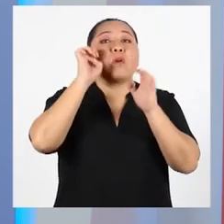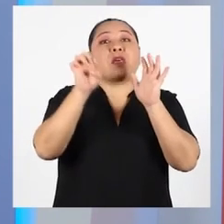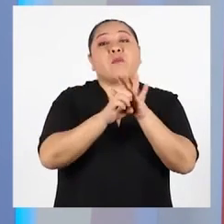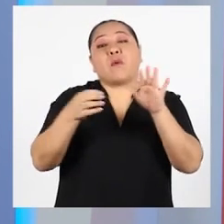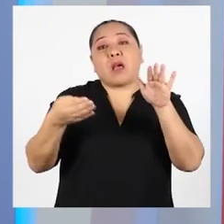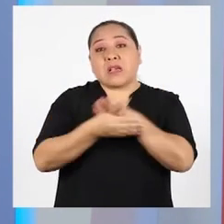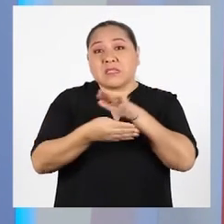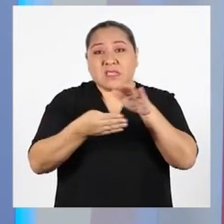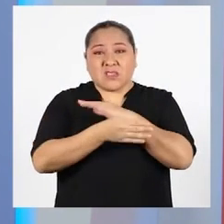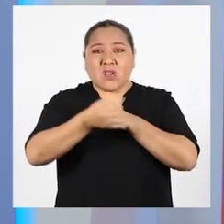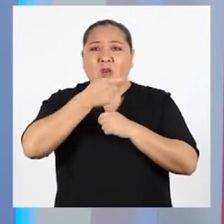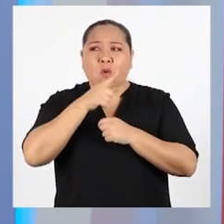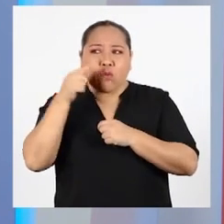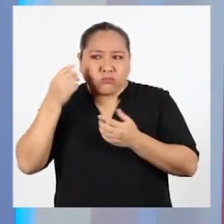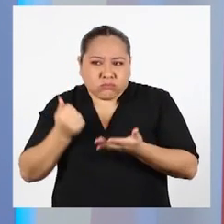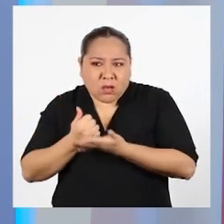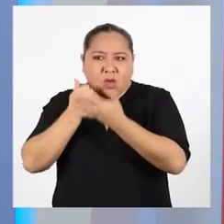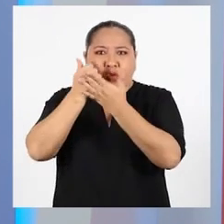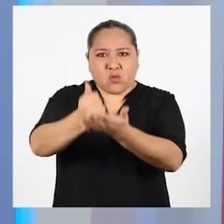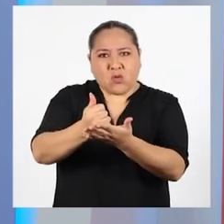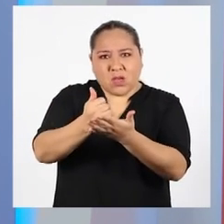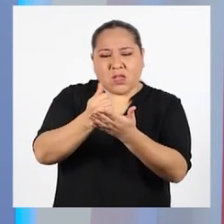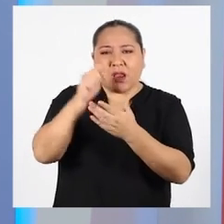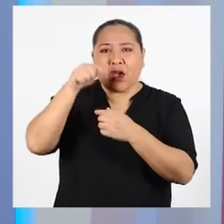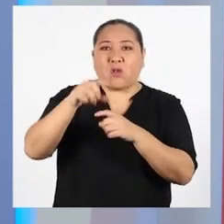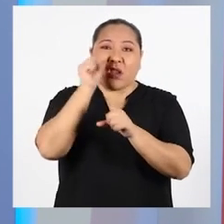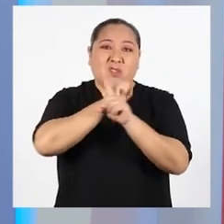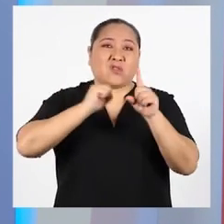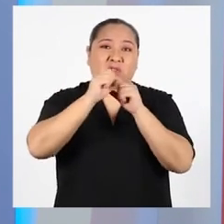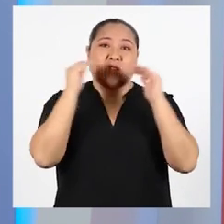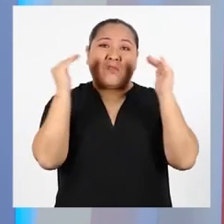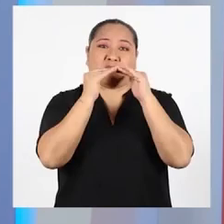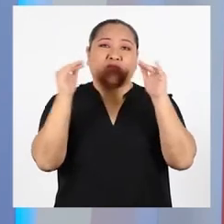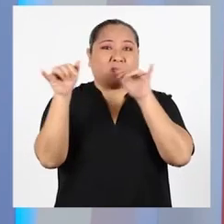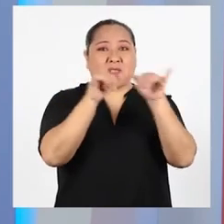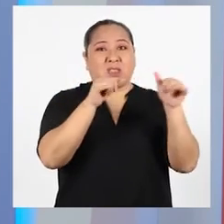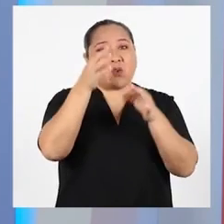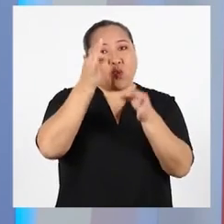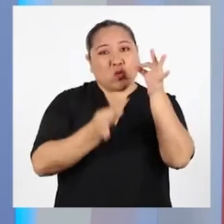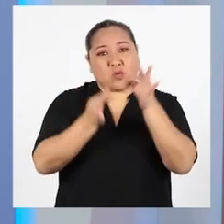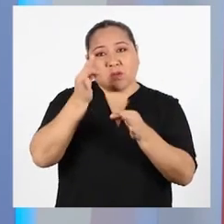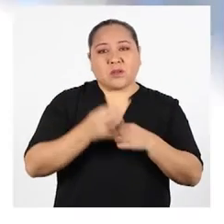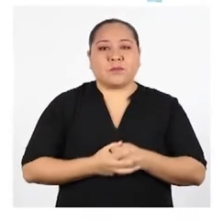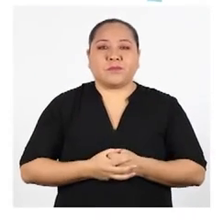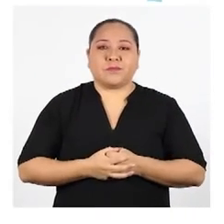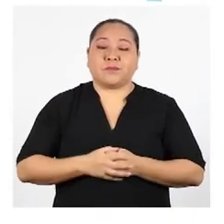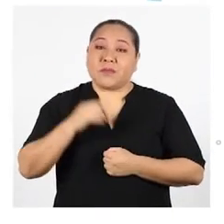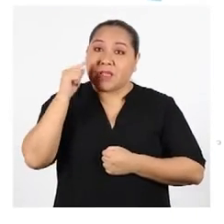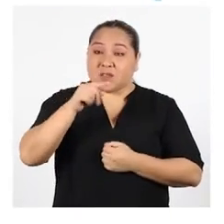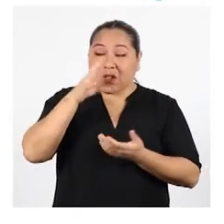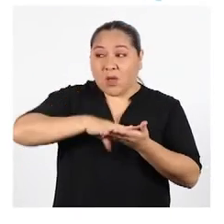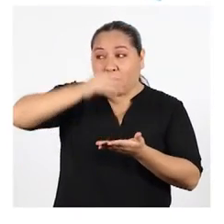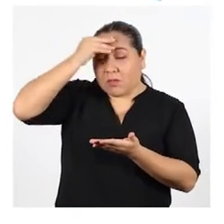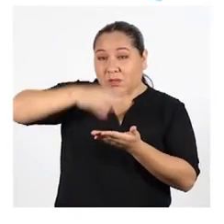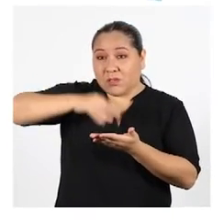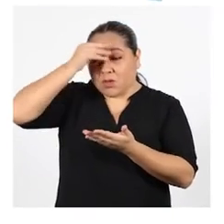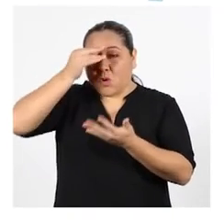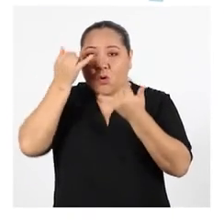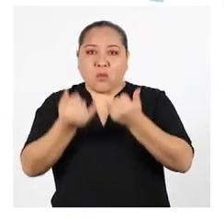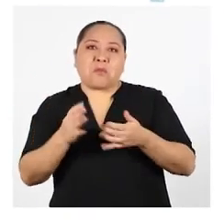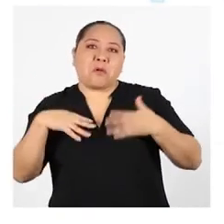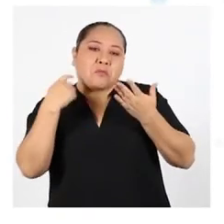como el acceso al agua con el fin de contribuir a una sociedad equitativa y justa? Con lo que hemos aprendido